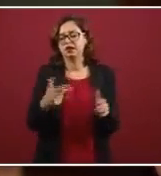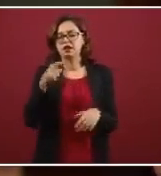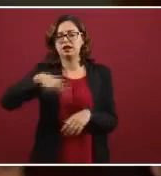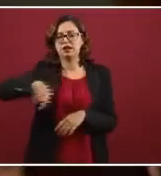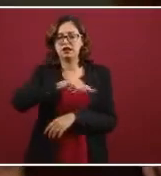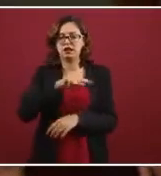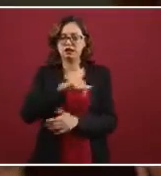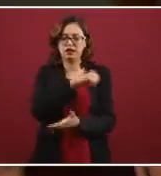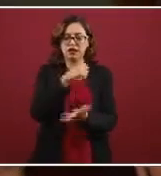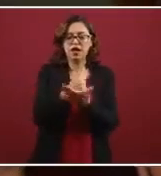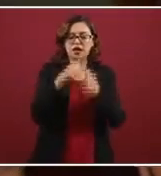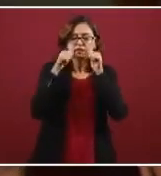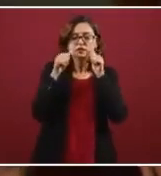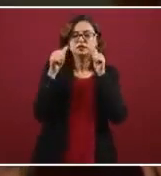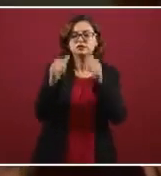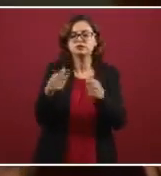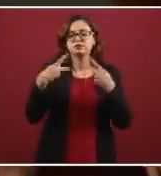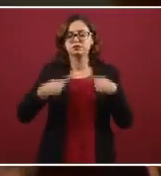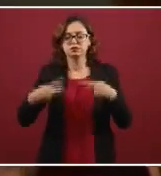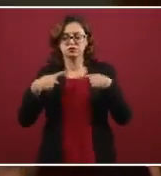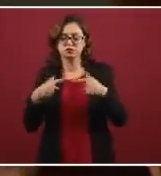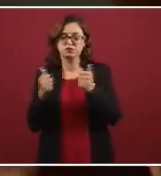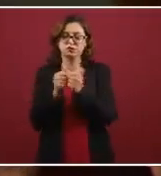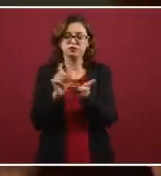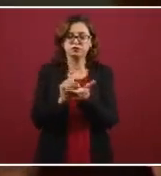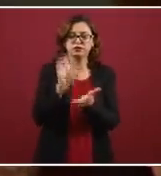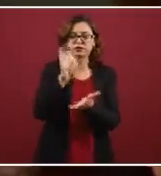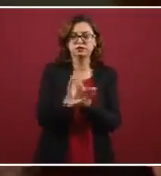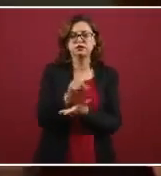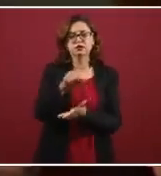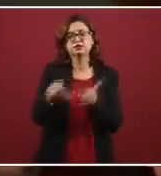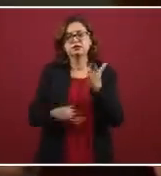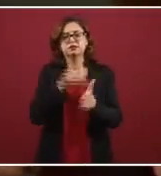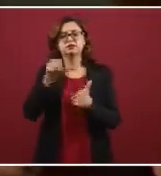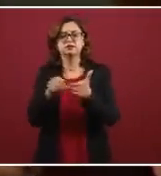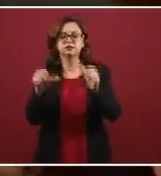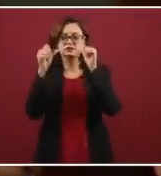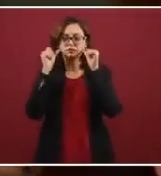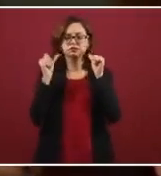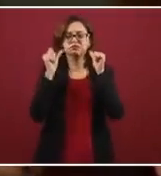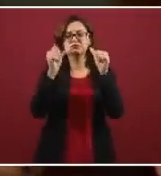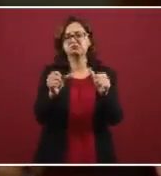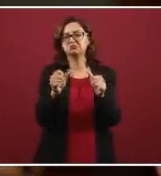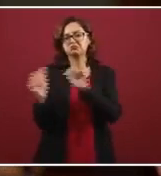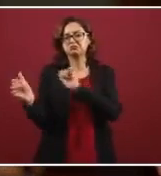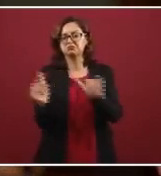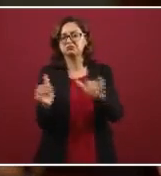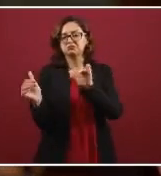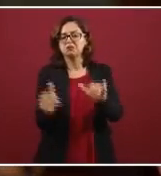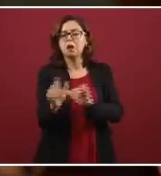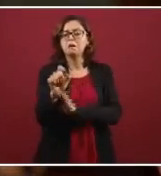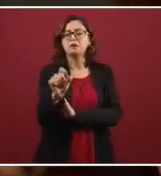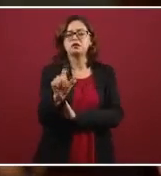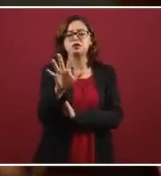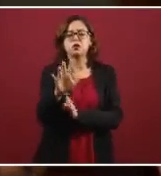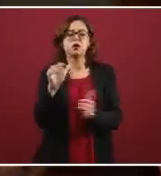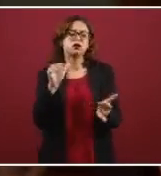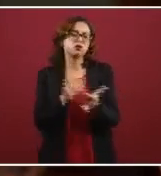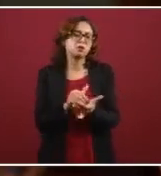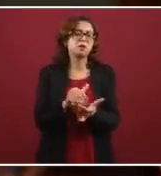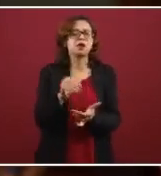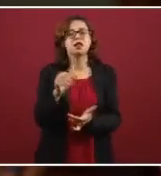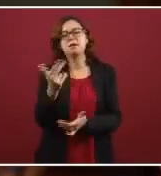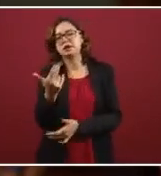con Discapacidad. Estos centros de atención tienen una matrícula aproximada de